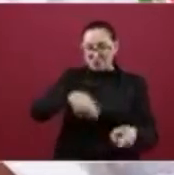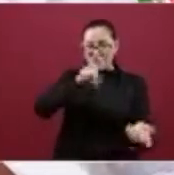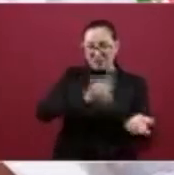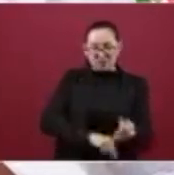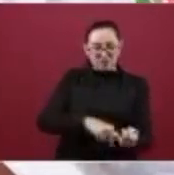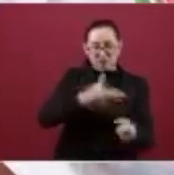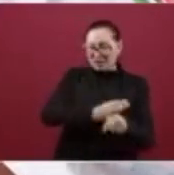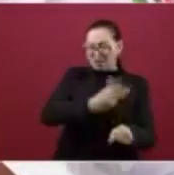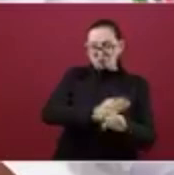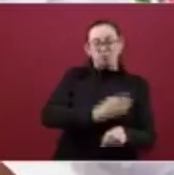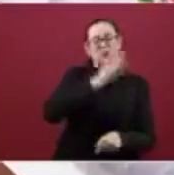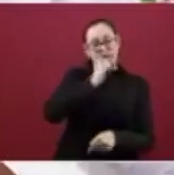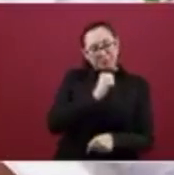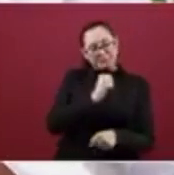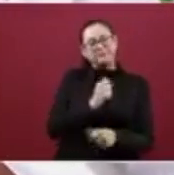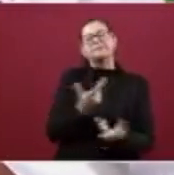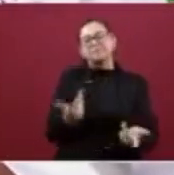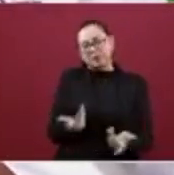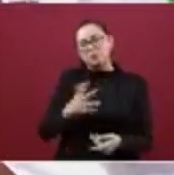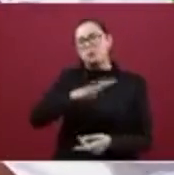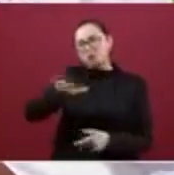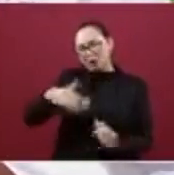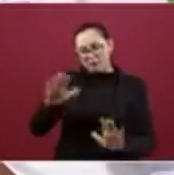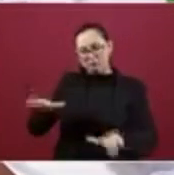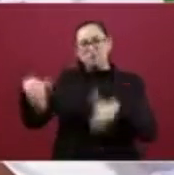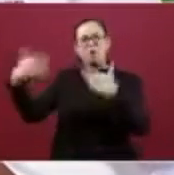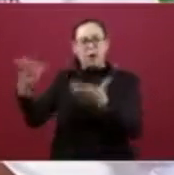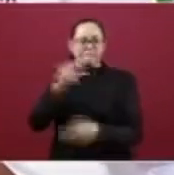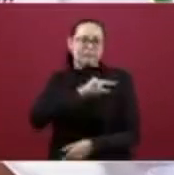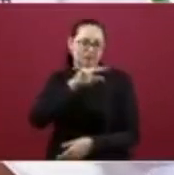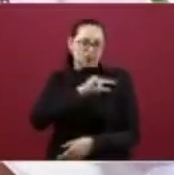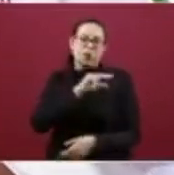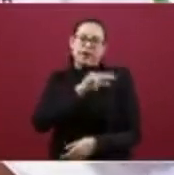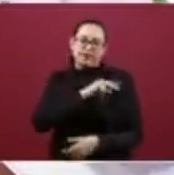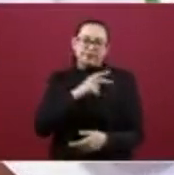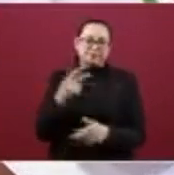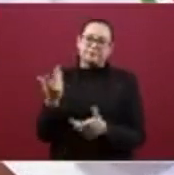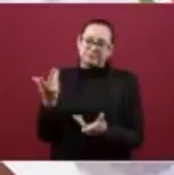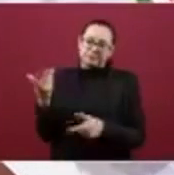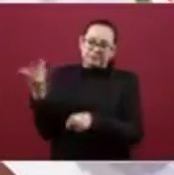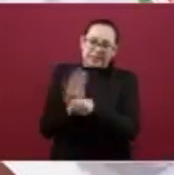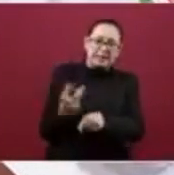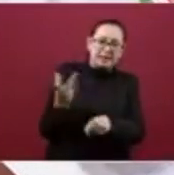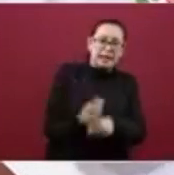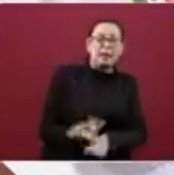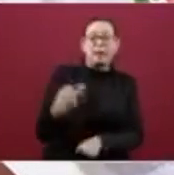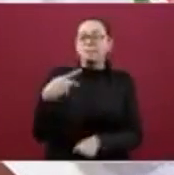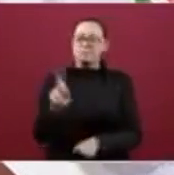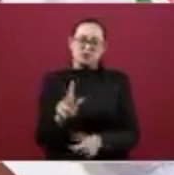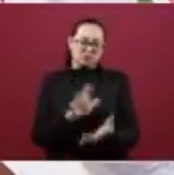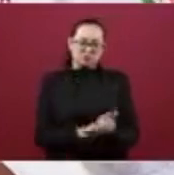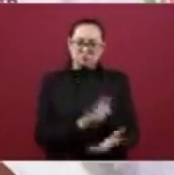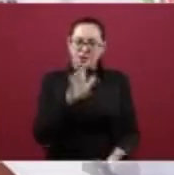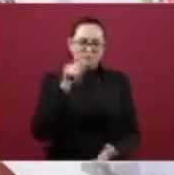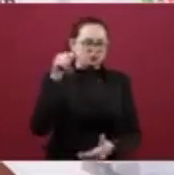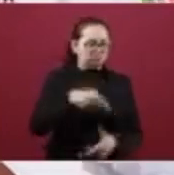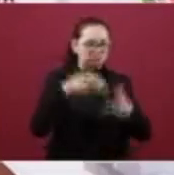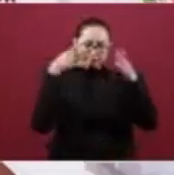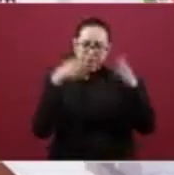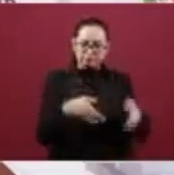saldrá a un taller privado para hacer el trabajo, pero la mayoría serán ahí. Ya